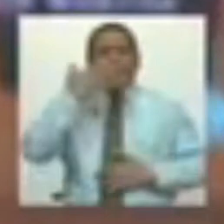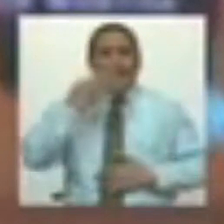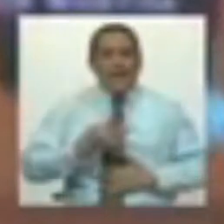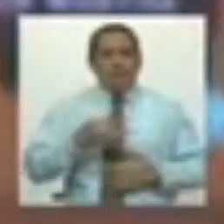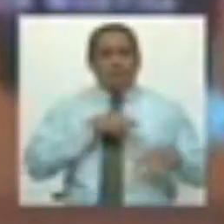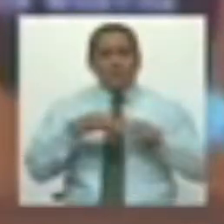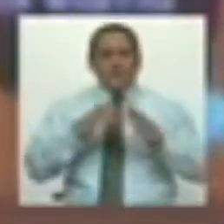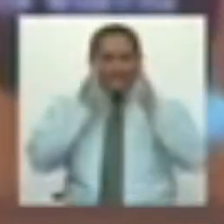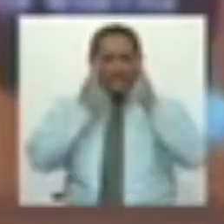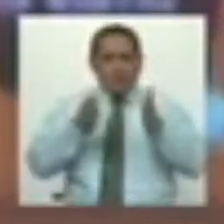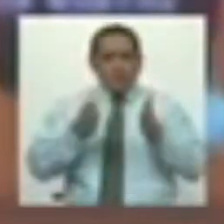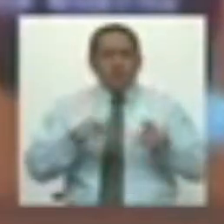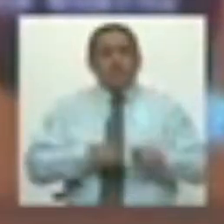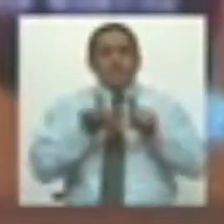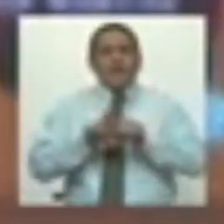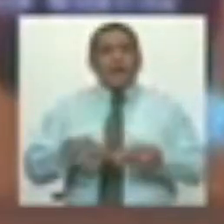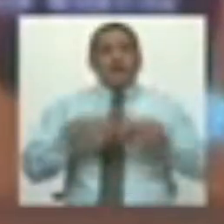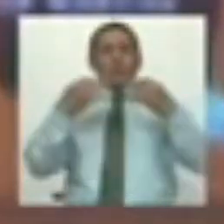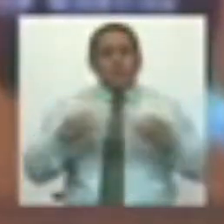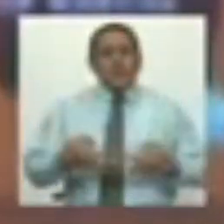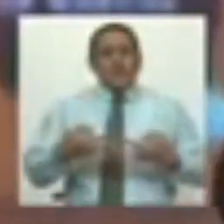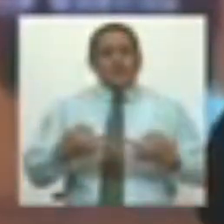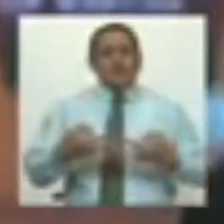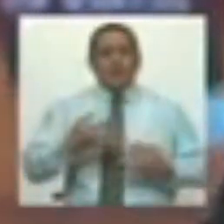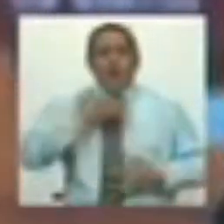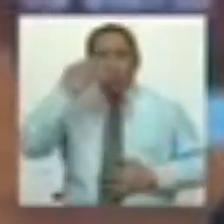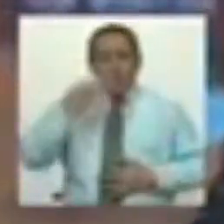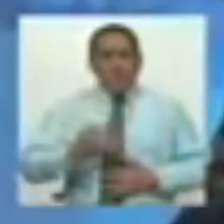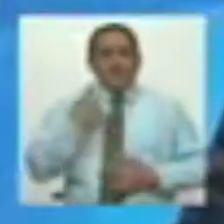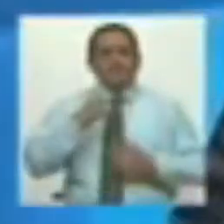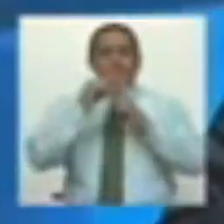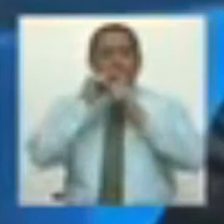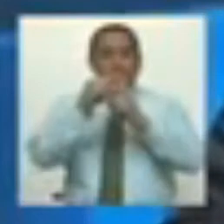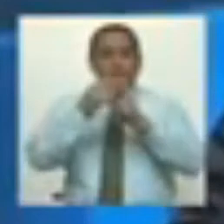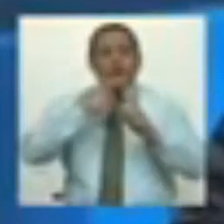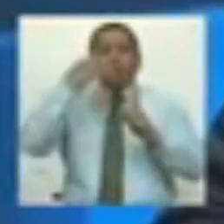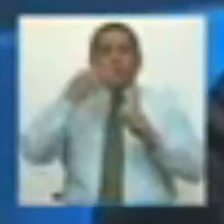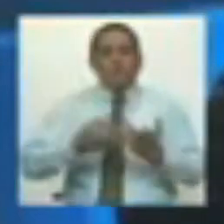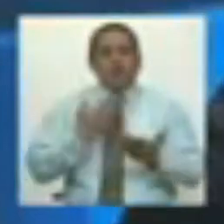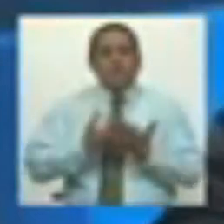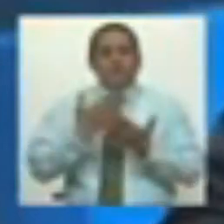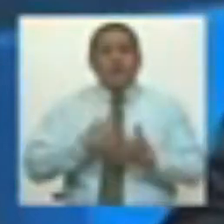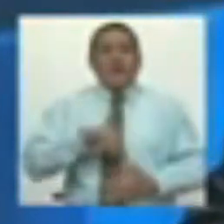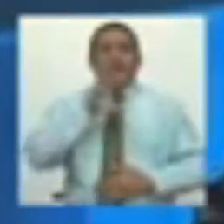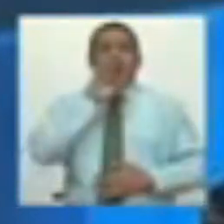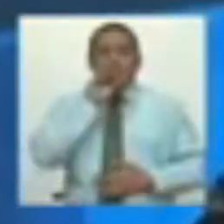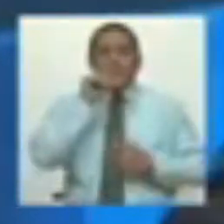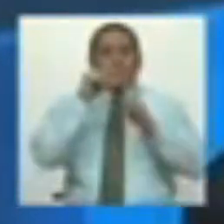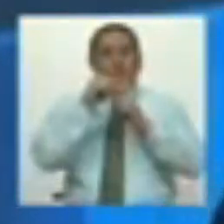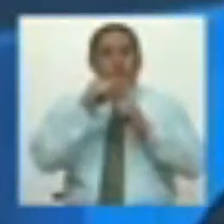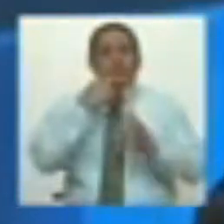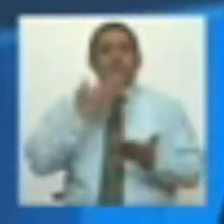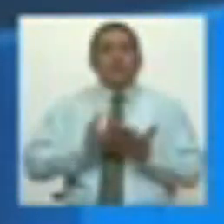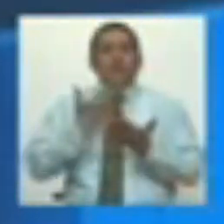vamos a hacer objetivos vamos a cumplir a cumplir cada palabra que nosotros decimos cada oferta que hacemos